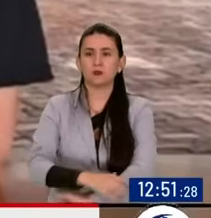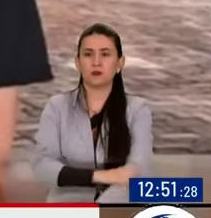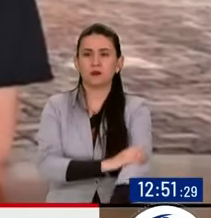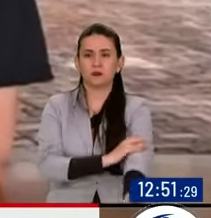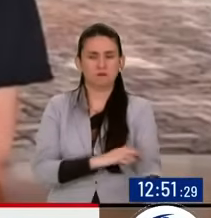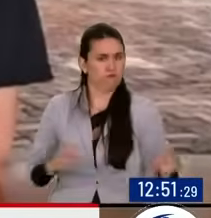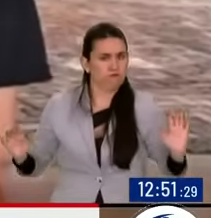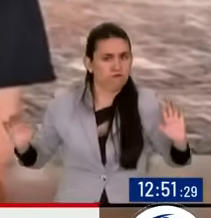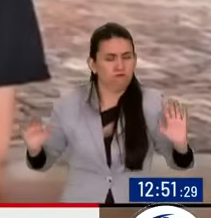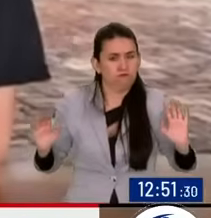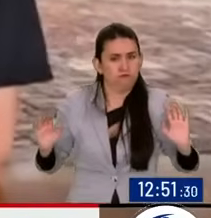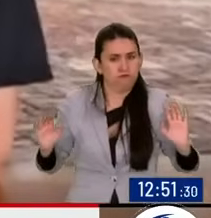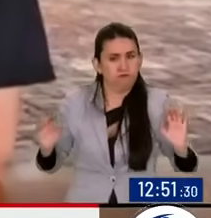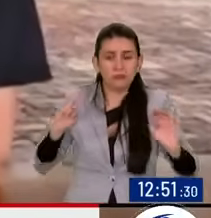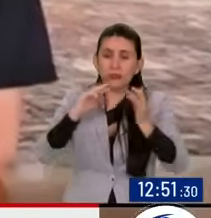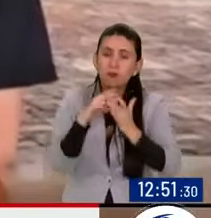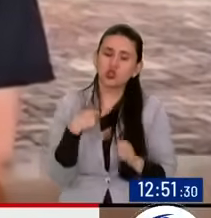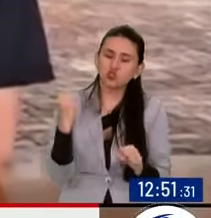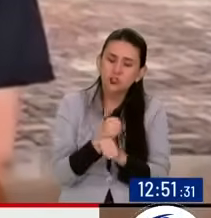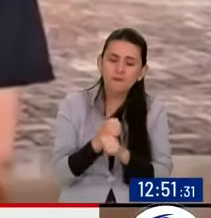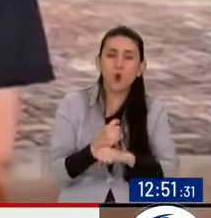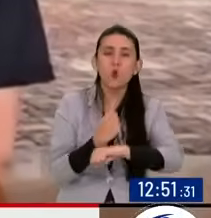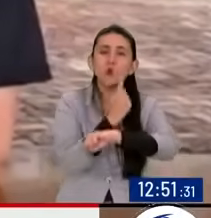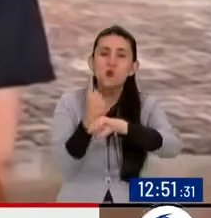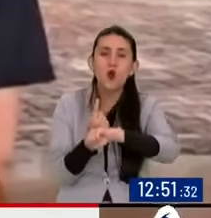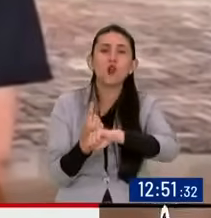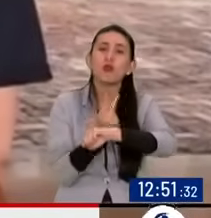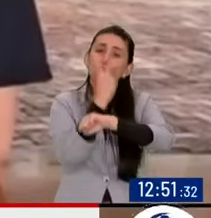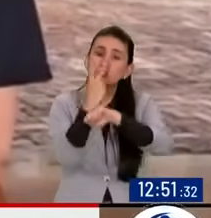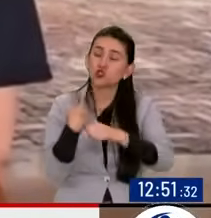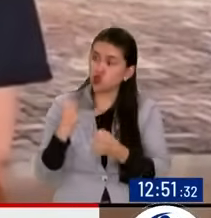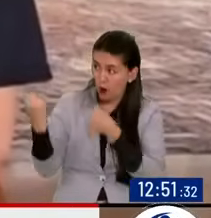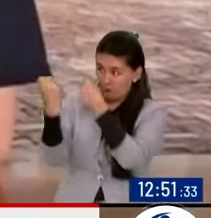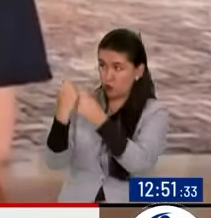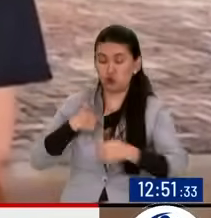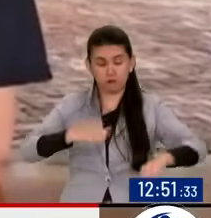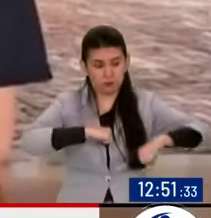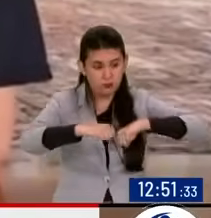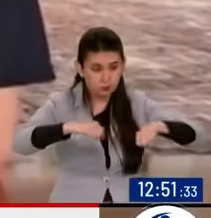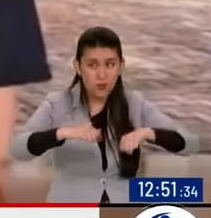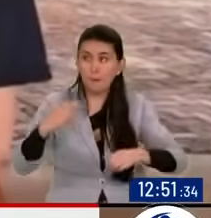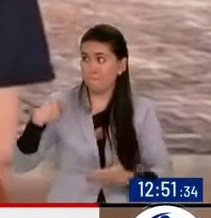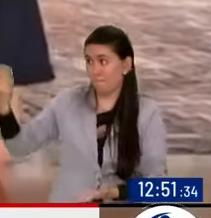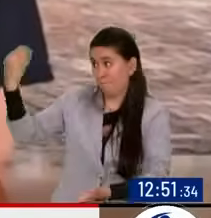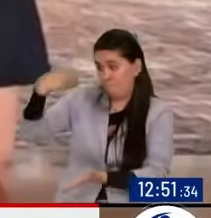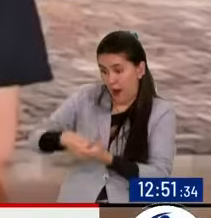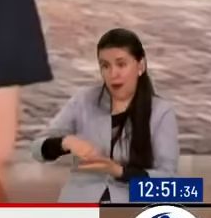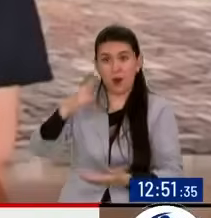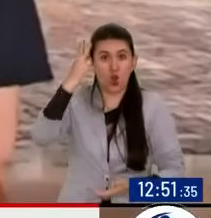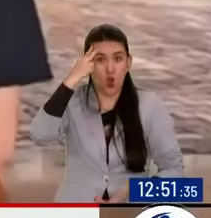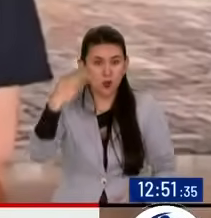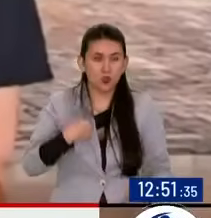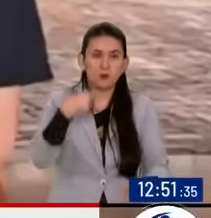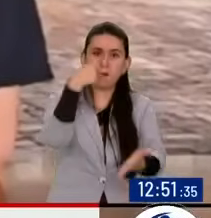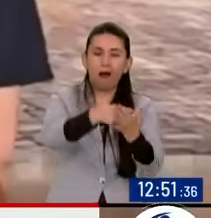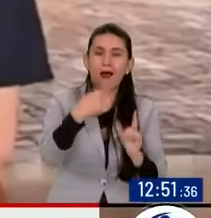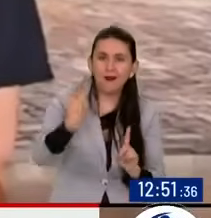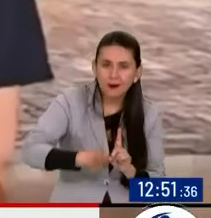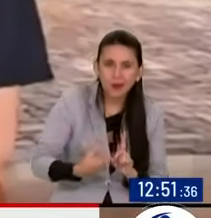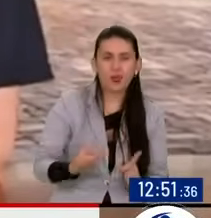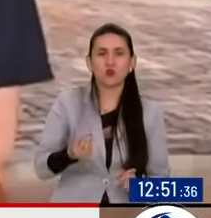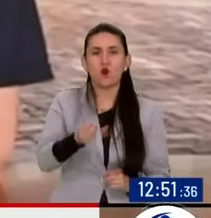así sea su trabajito que hizo de dos TR horas en el día se lo paguen cierto hay que pagar arriendos hay que pagar cafetería hay que pagar